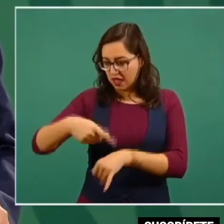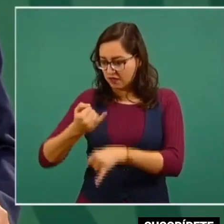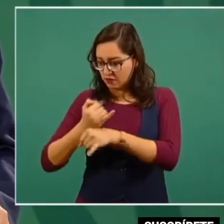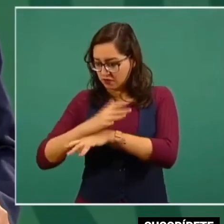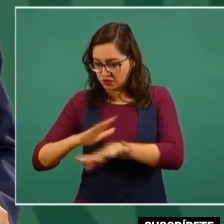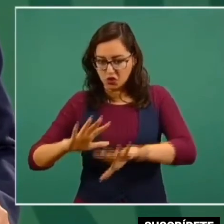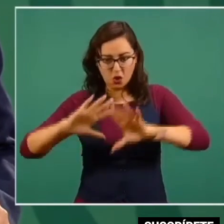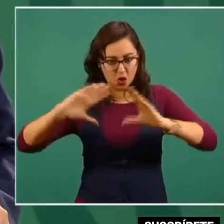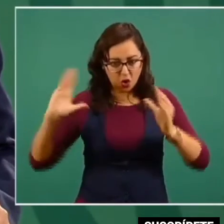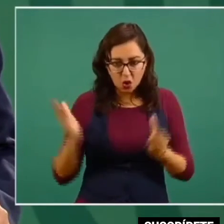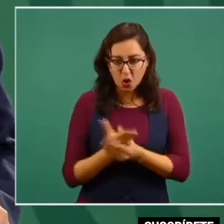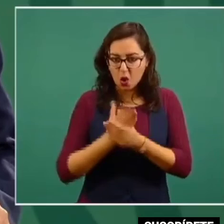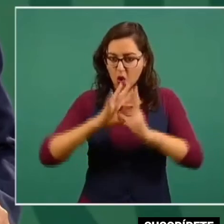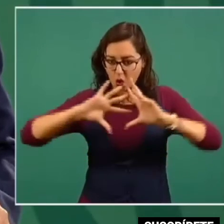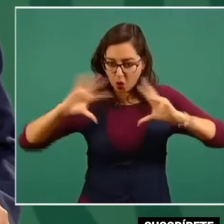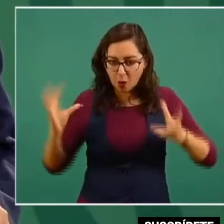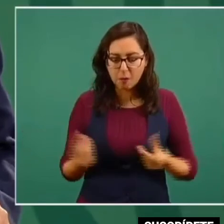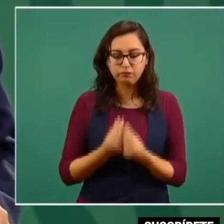completo